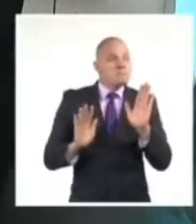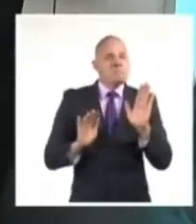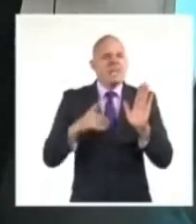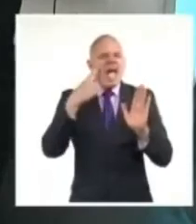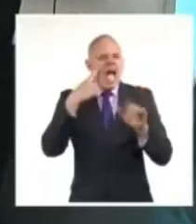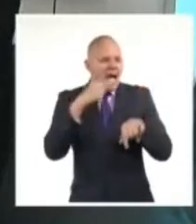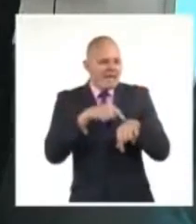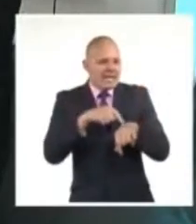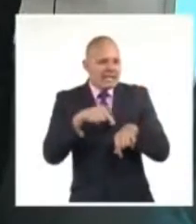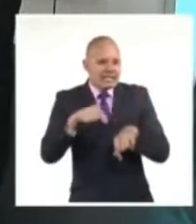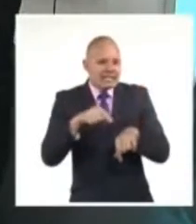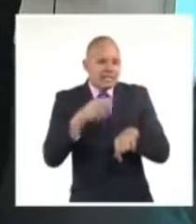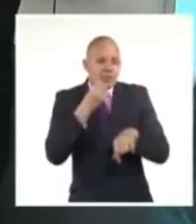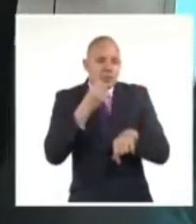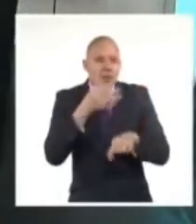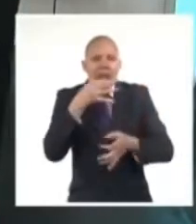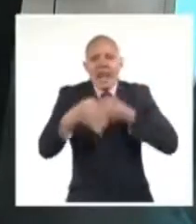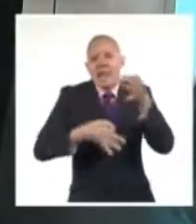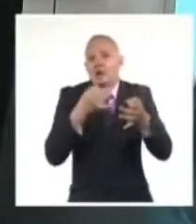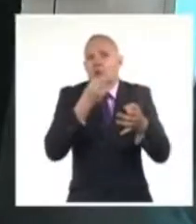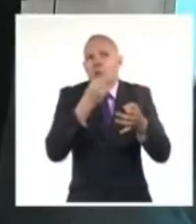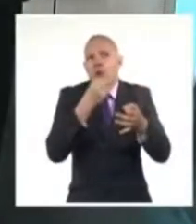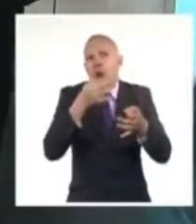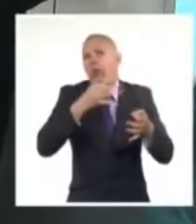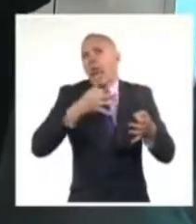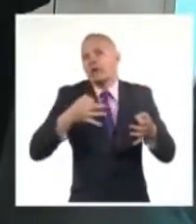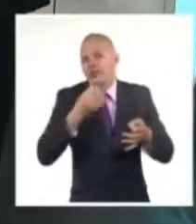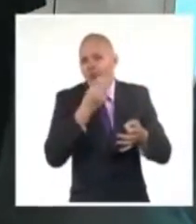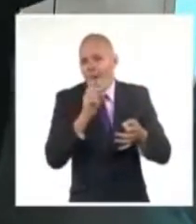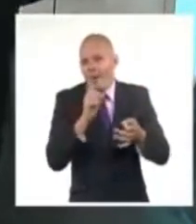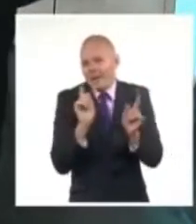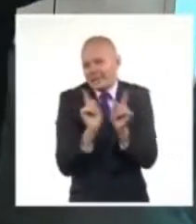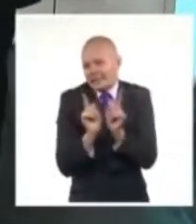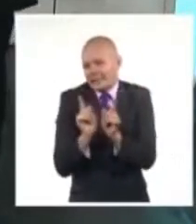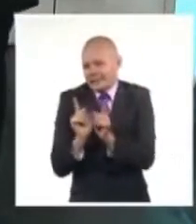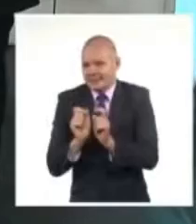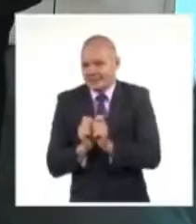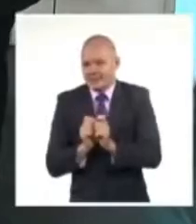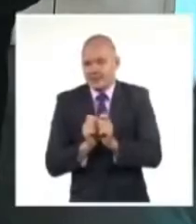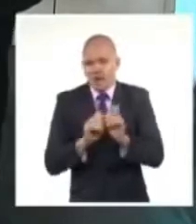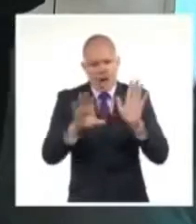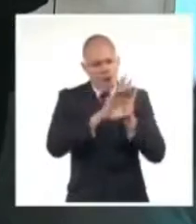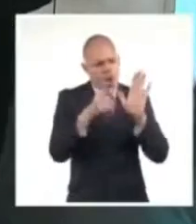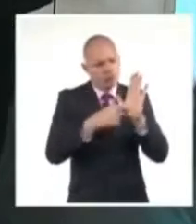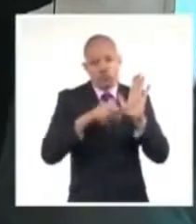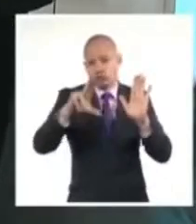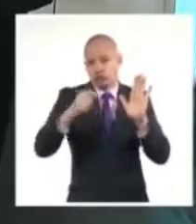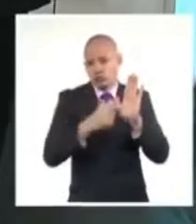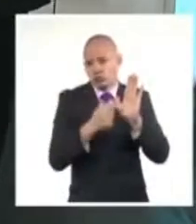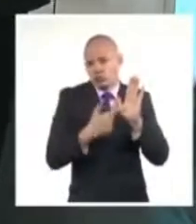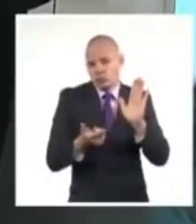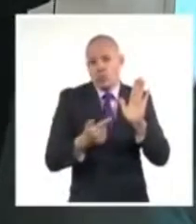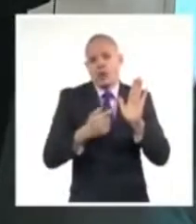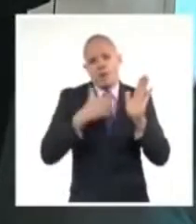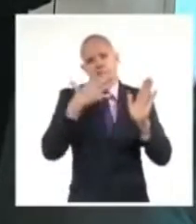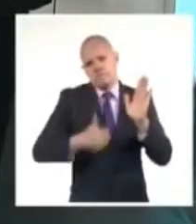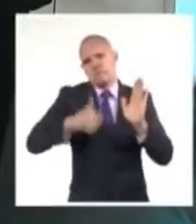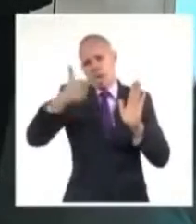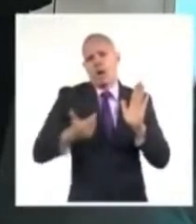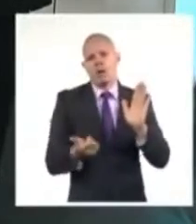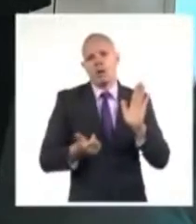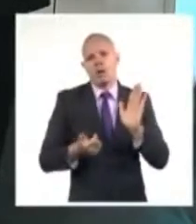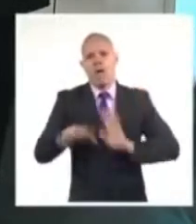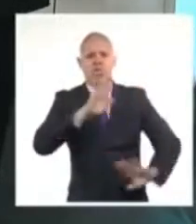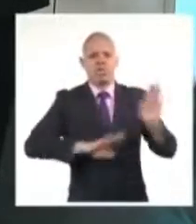para explicar, grosso modo, de qué va la nueva Constitución, siempre hemos dicho, pues más derechos, más garantías para los ciudadanos. Y en